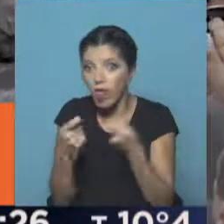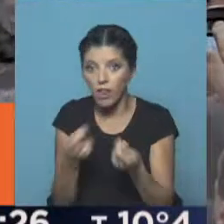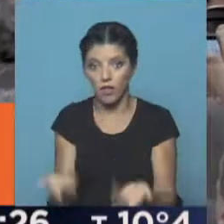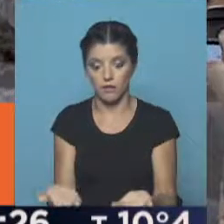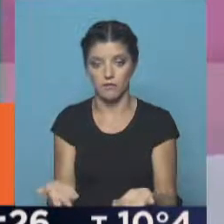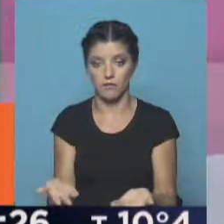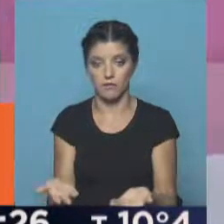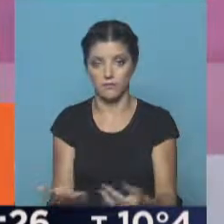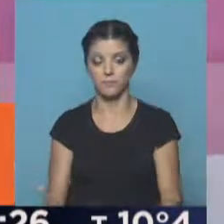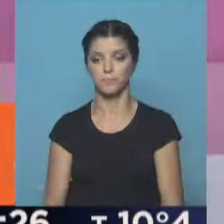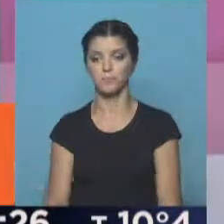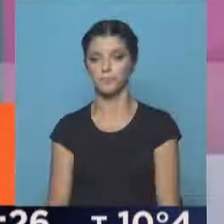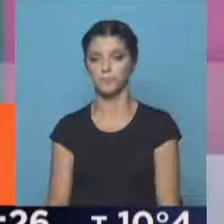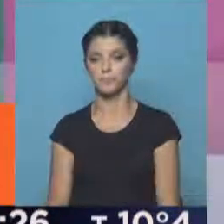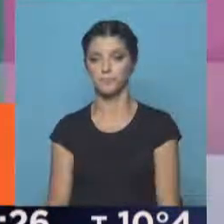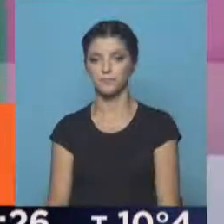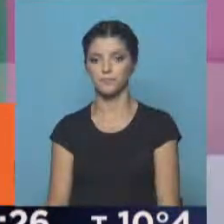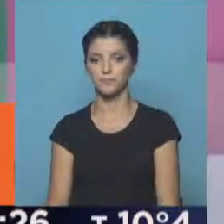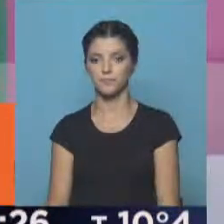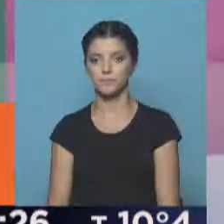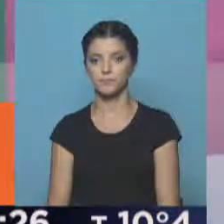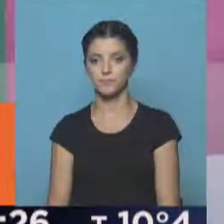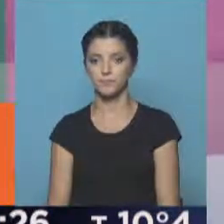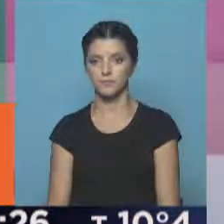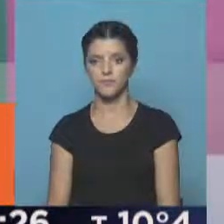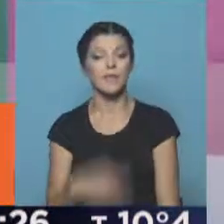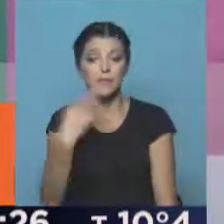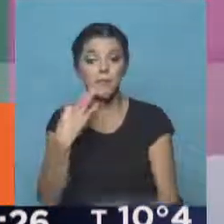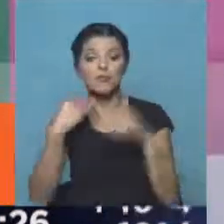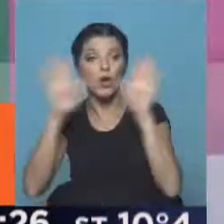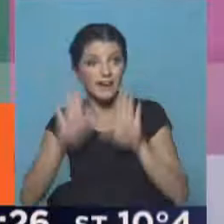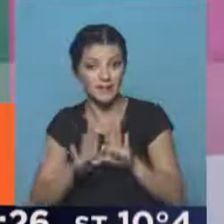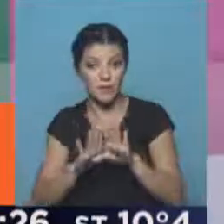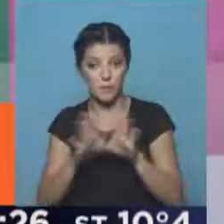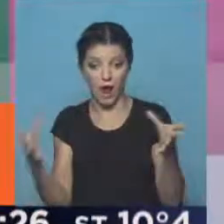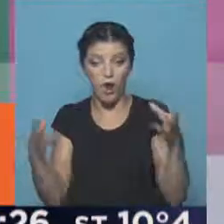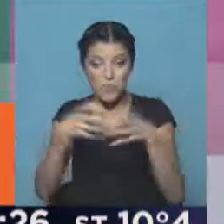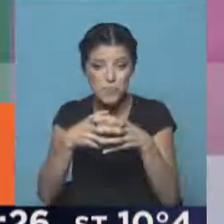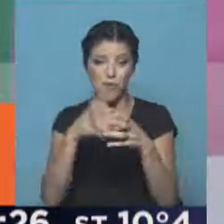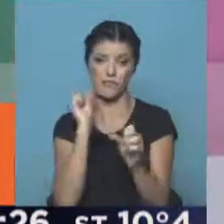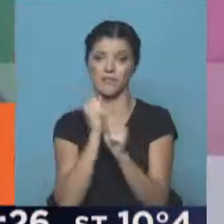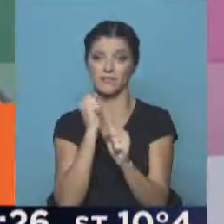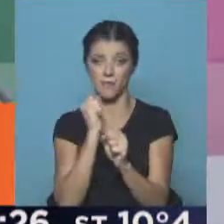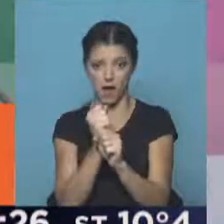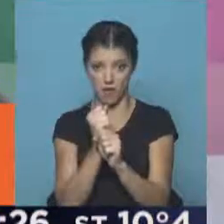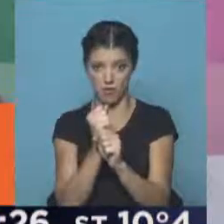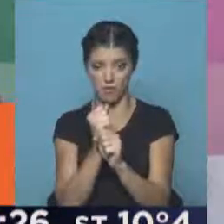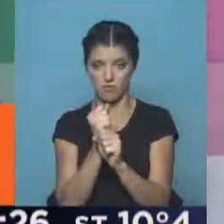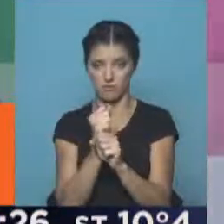lo que tenemos que hacer finalmente es organizarnos para trabajar en equipo. Porque